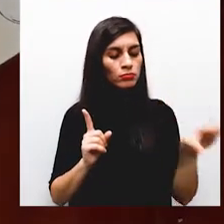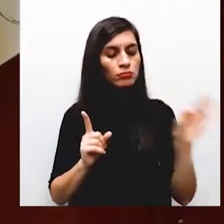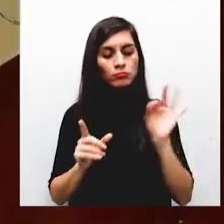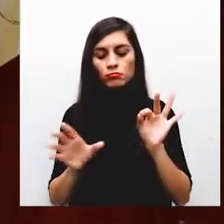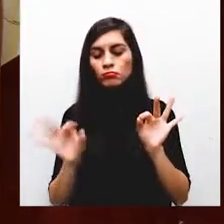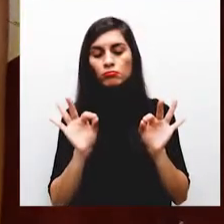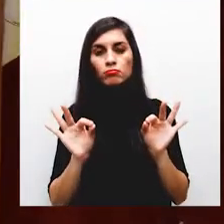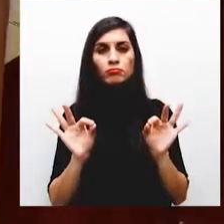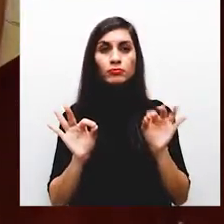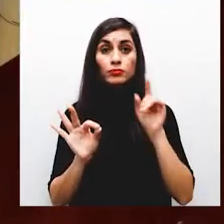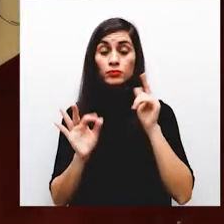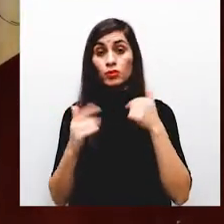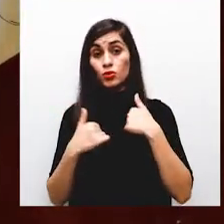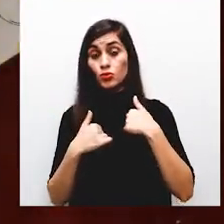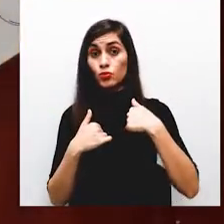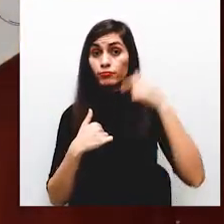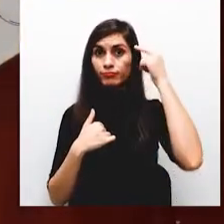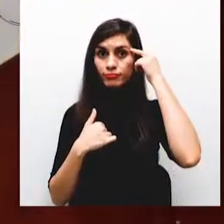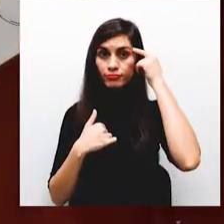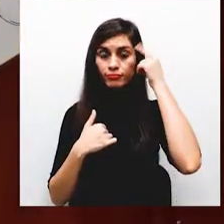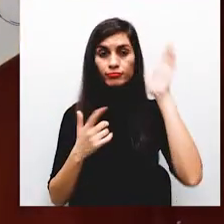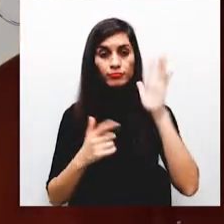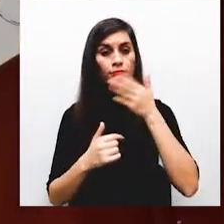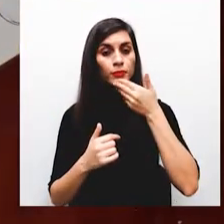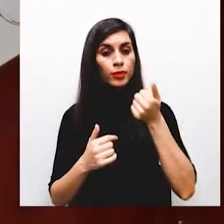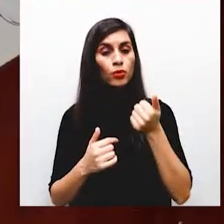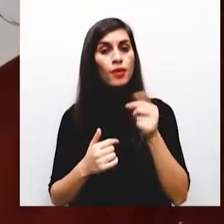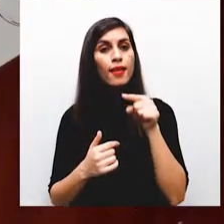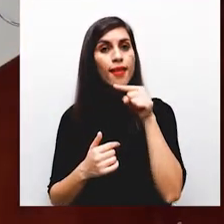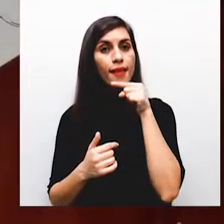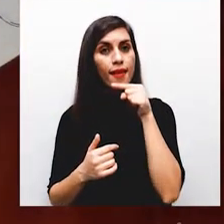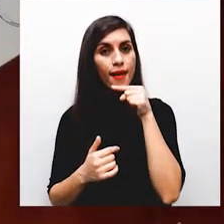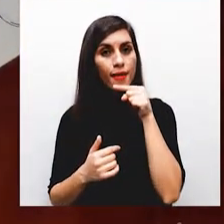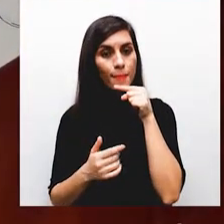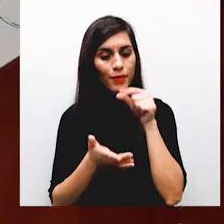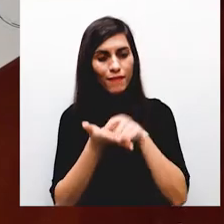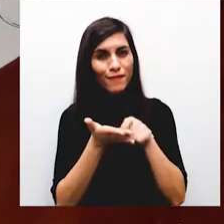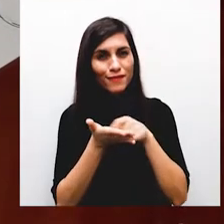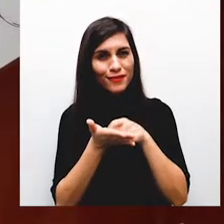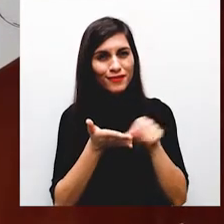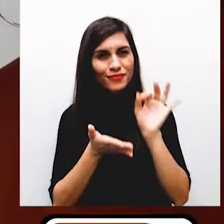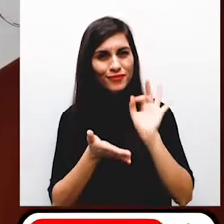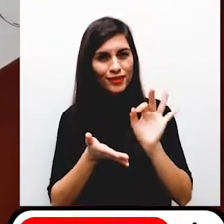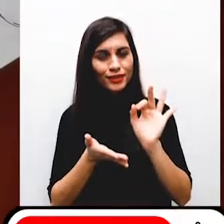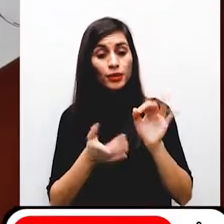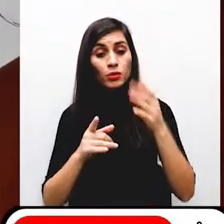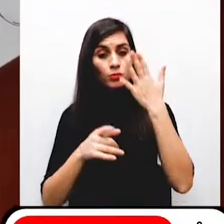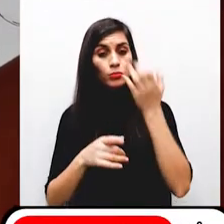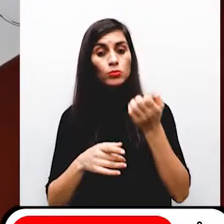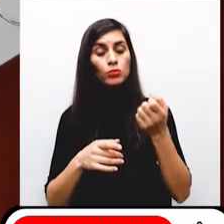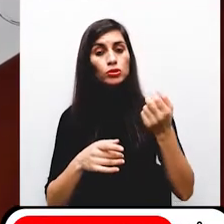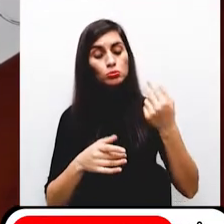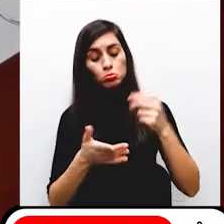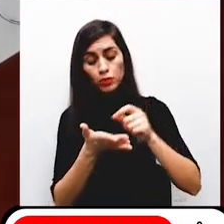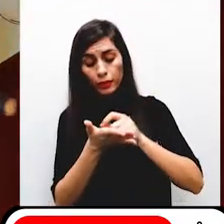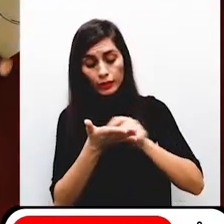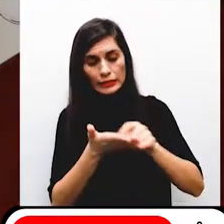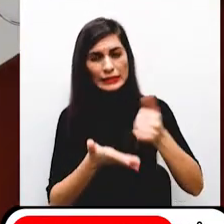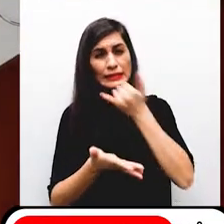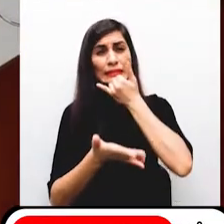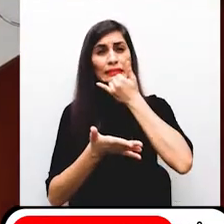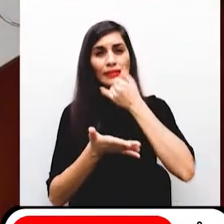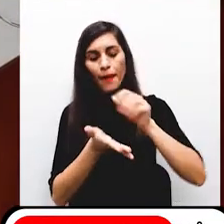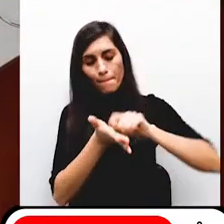cartón. Yo sugiero primero utilizar un lápiz carbón para que